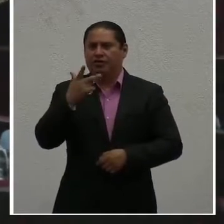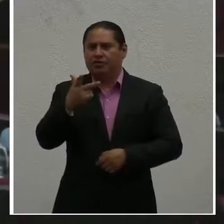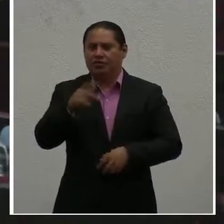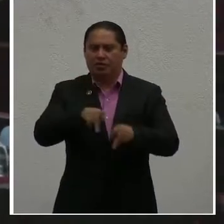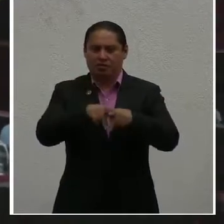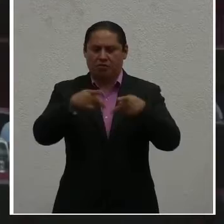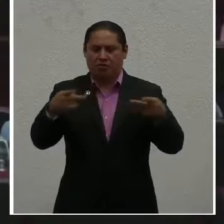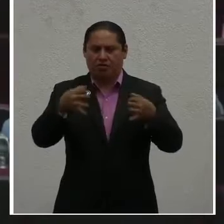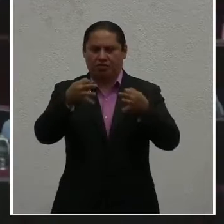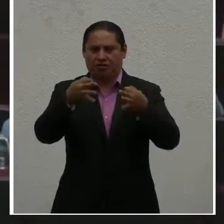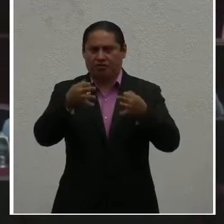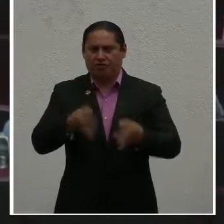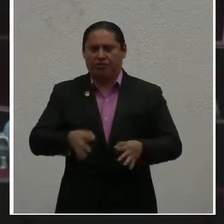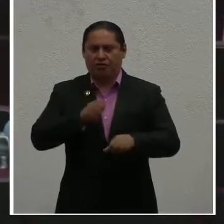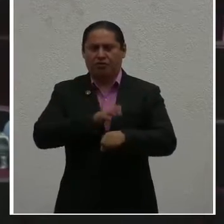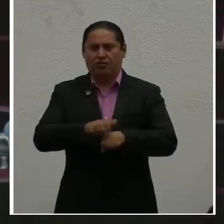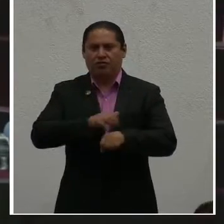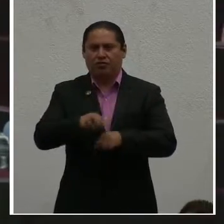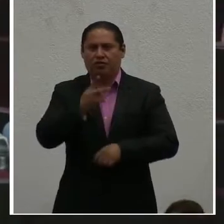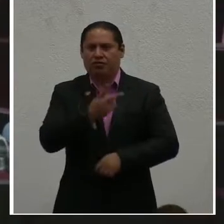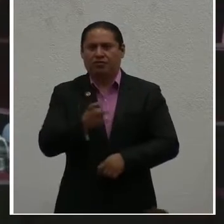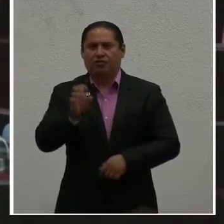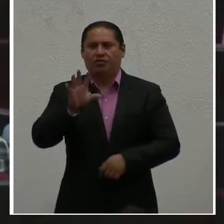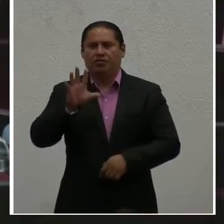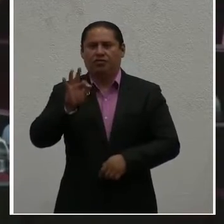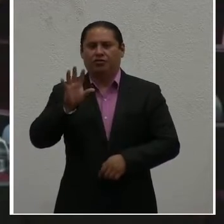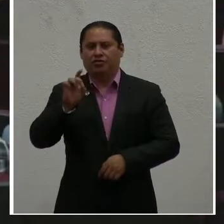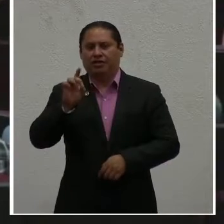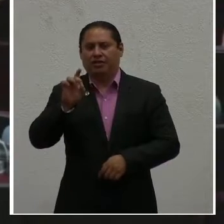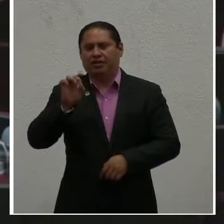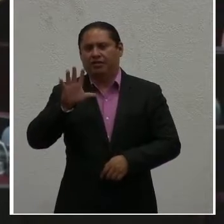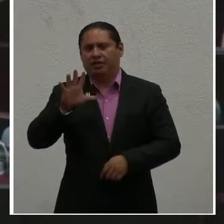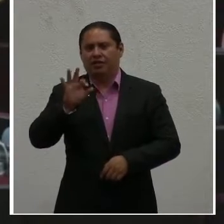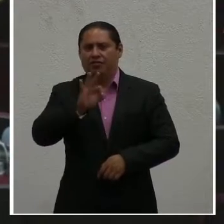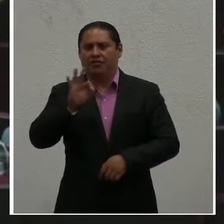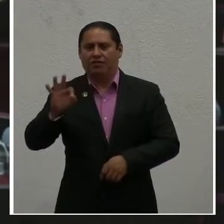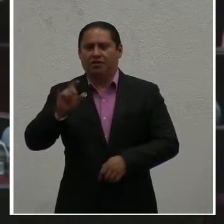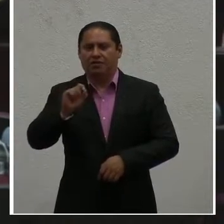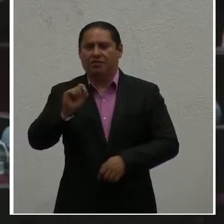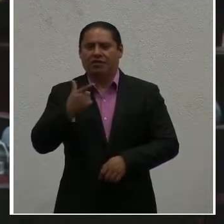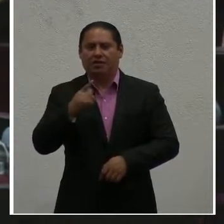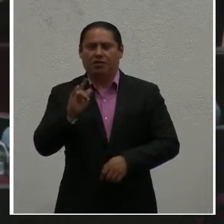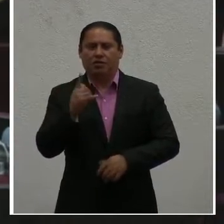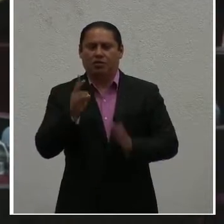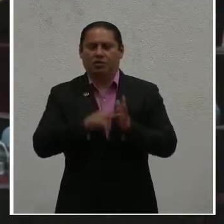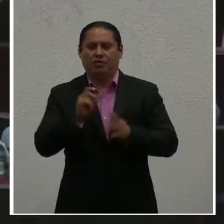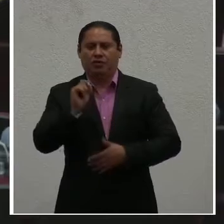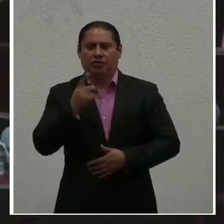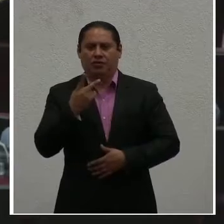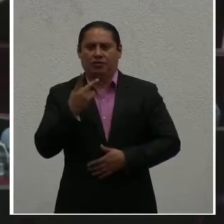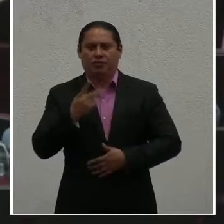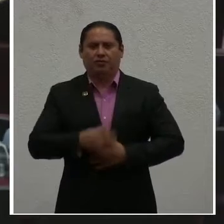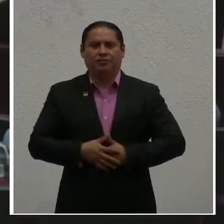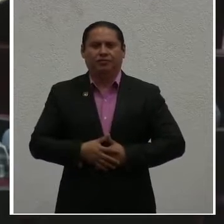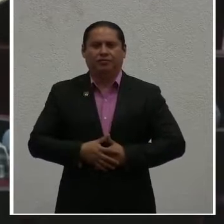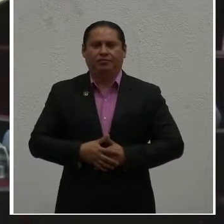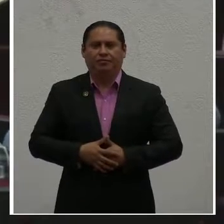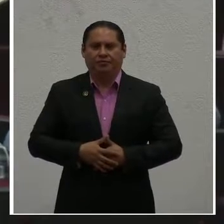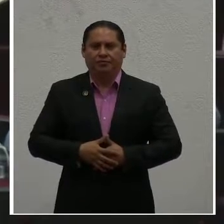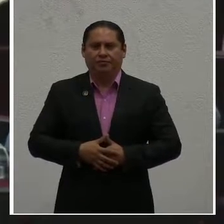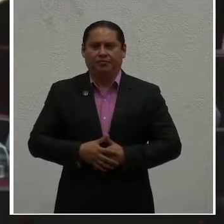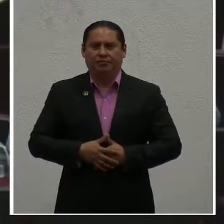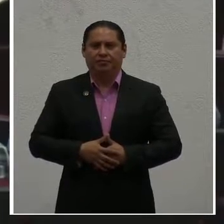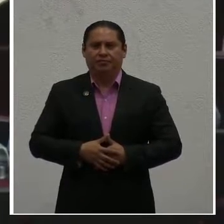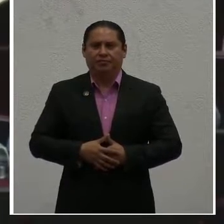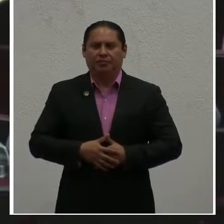periódico oficial número 235 de fecha 27 de julio del año 2022, por el que